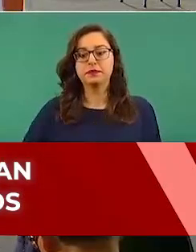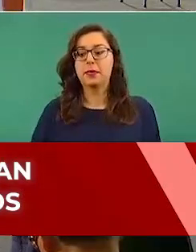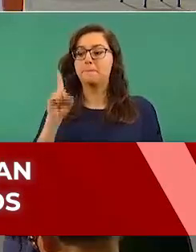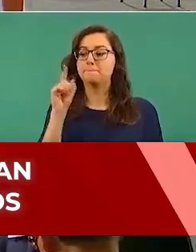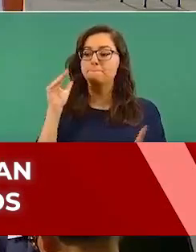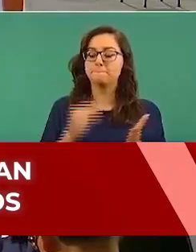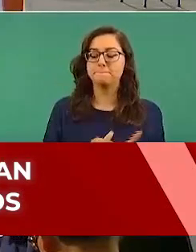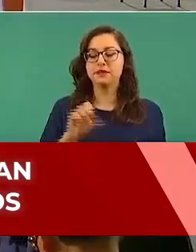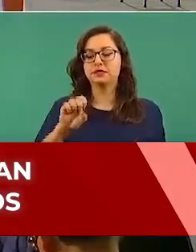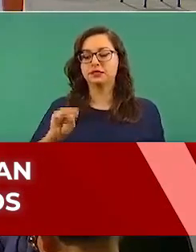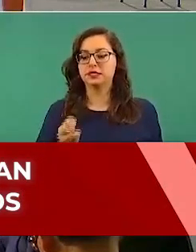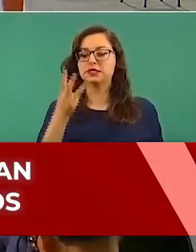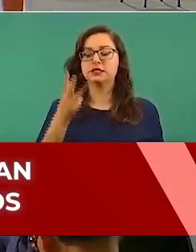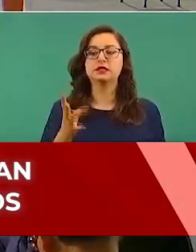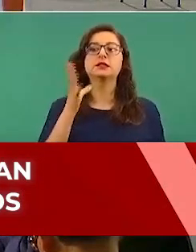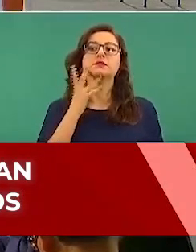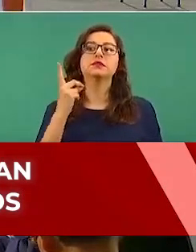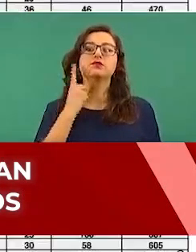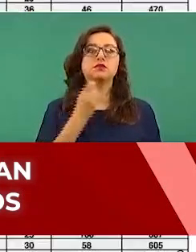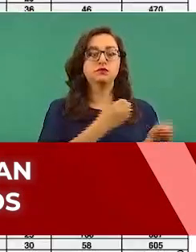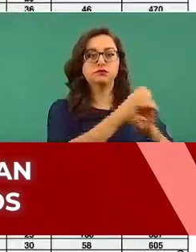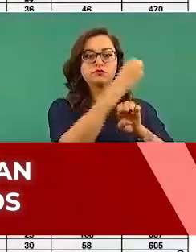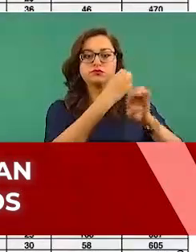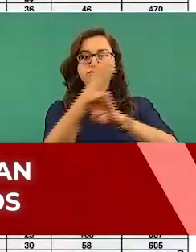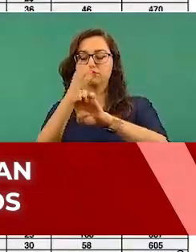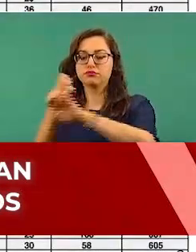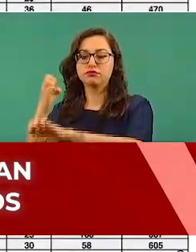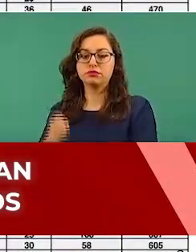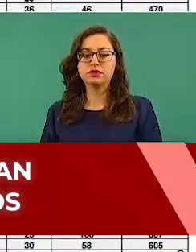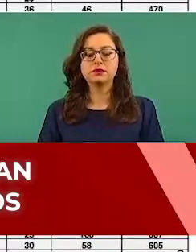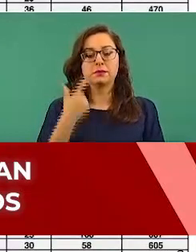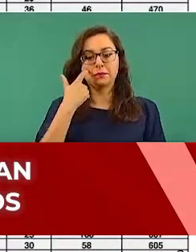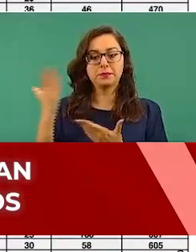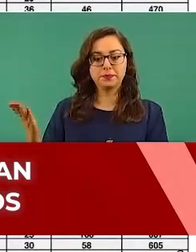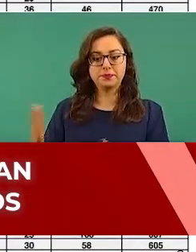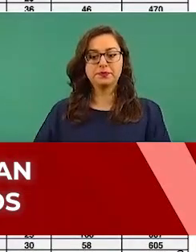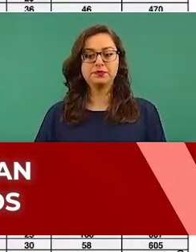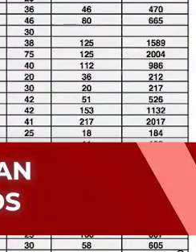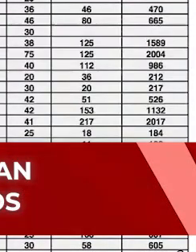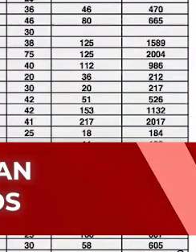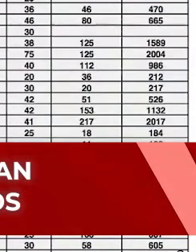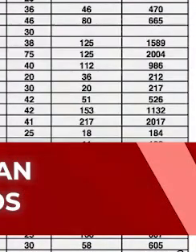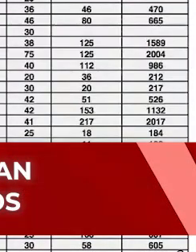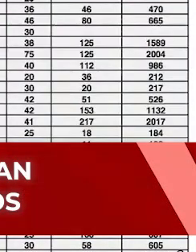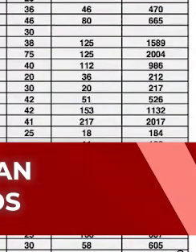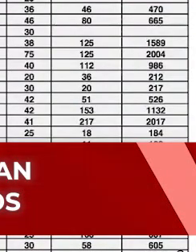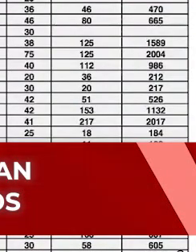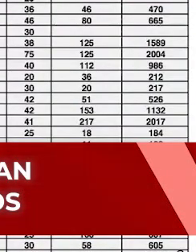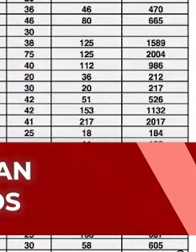1.063 cargos en congresos locales y más de 17.000 entre